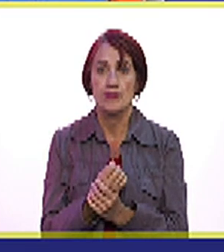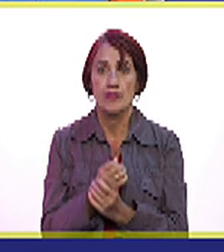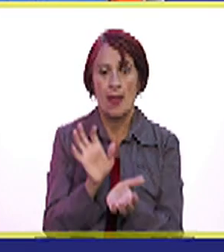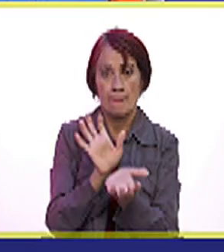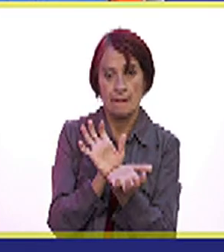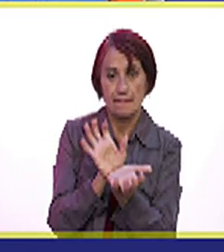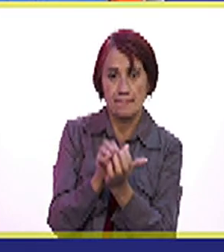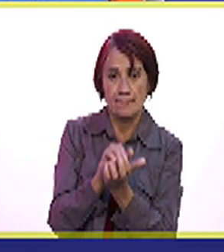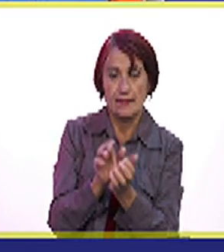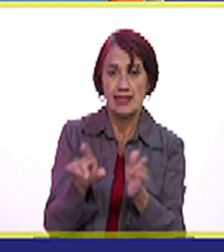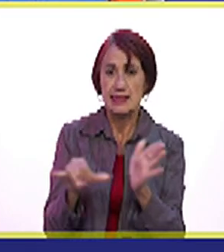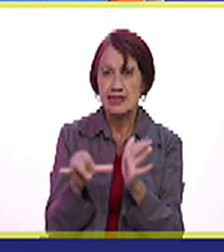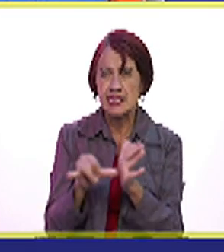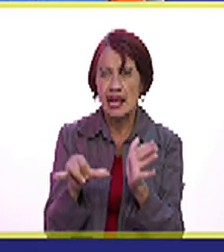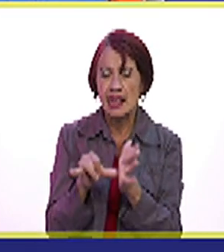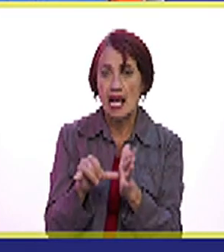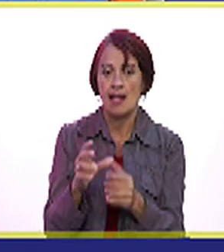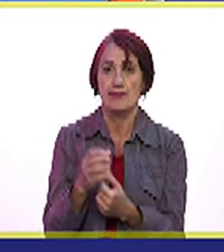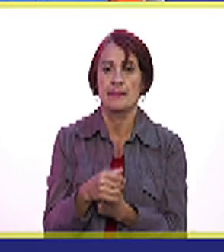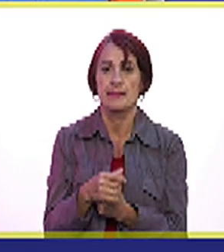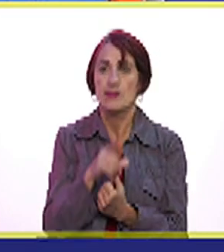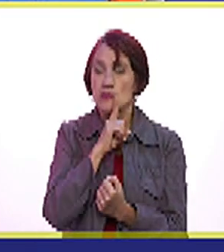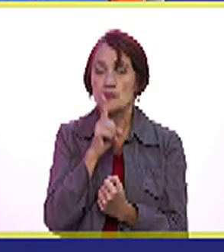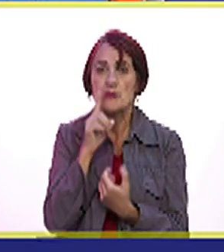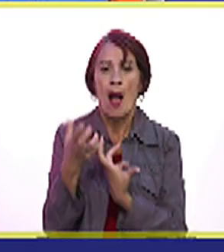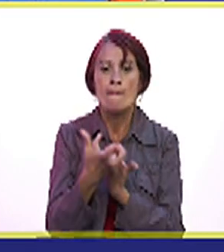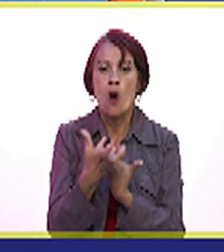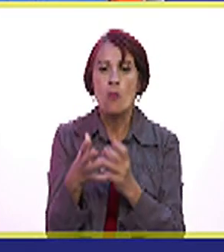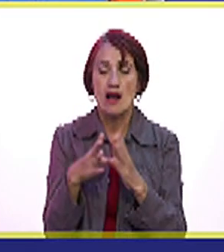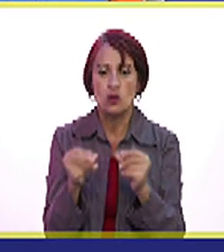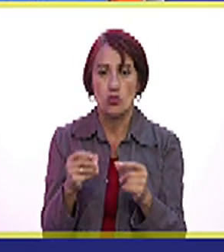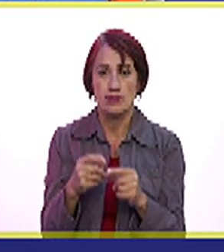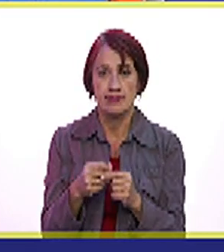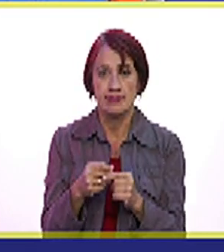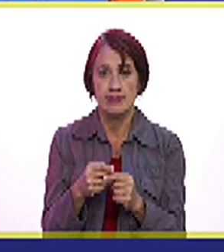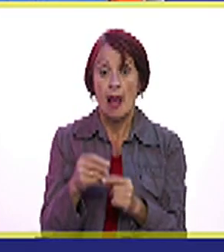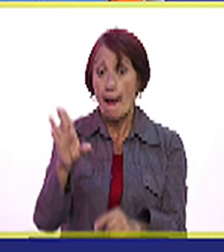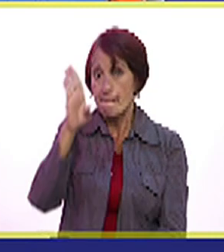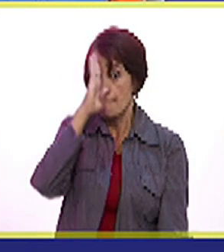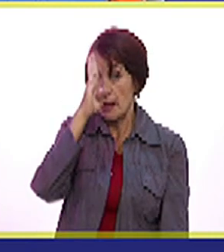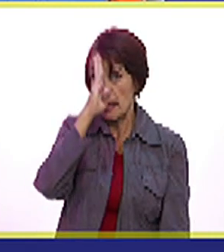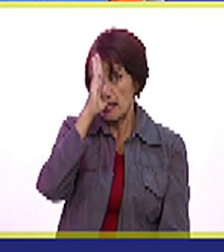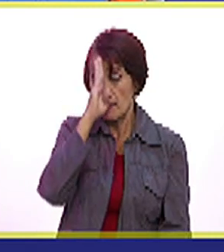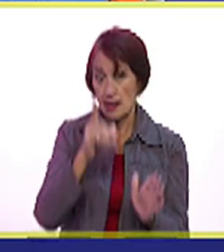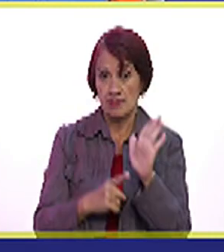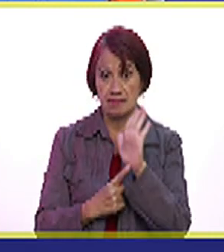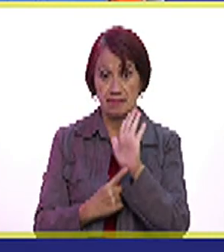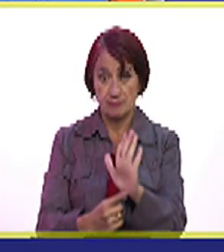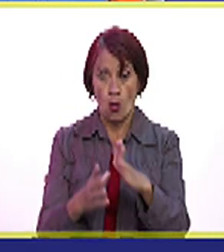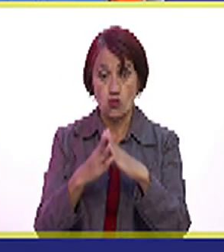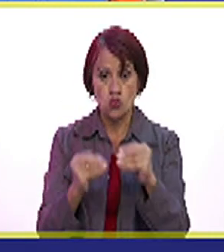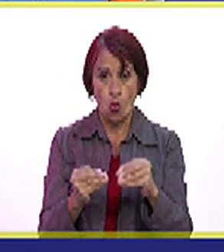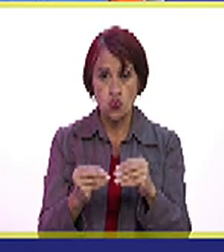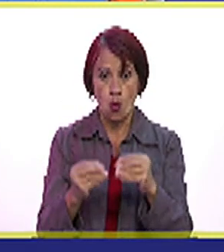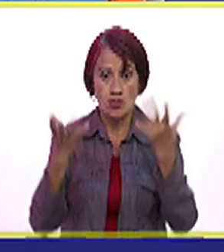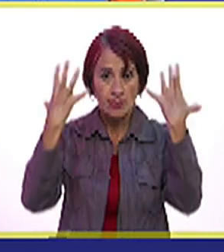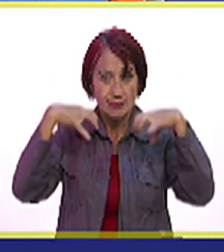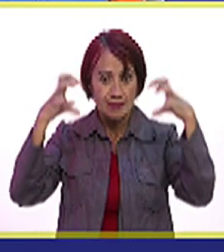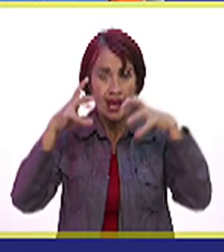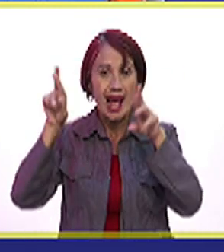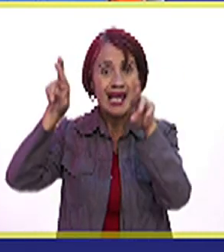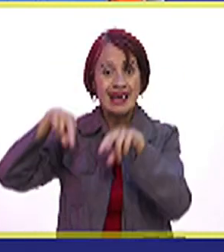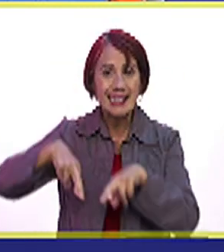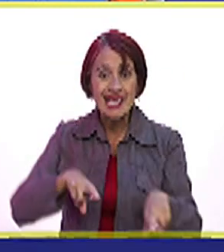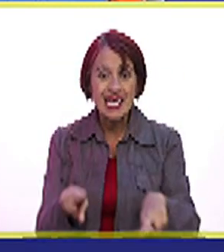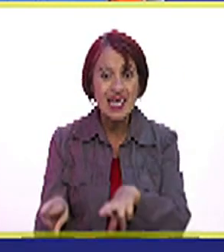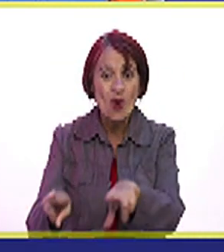balneario de Caripito llamado La Bomba. Si estamos en Barinas, el plan se va a desarrollar en uno de los balnearios de los ríos de